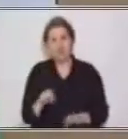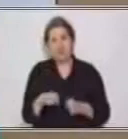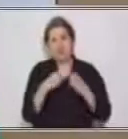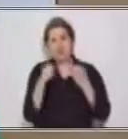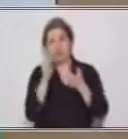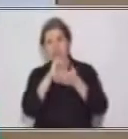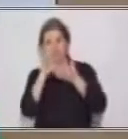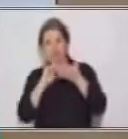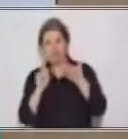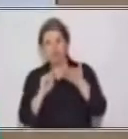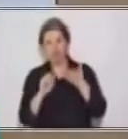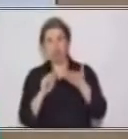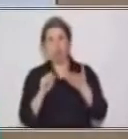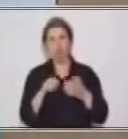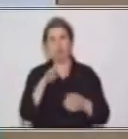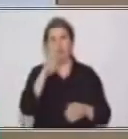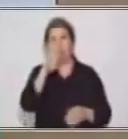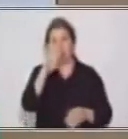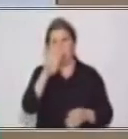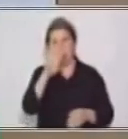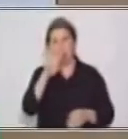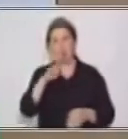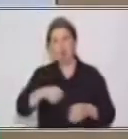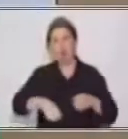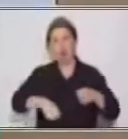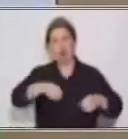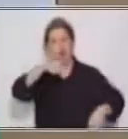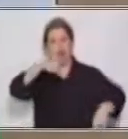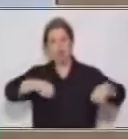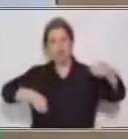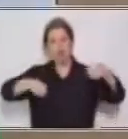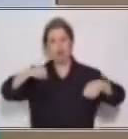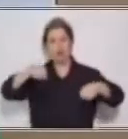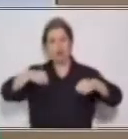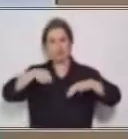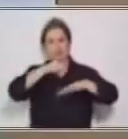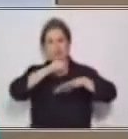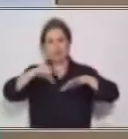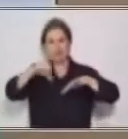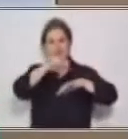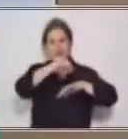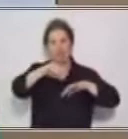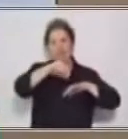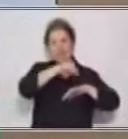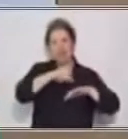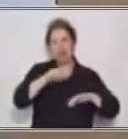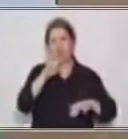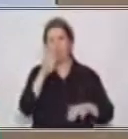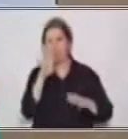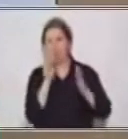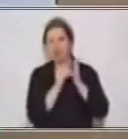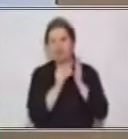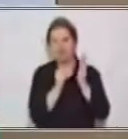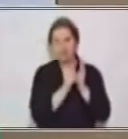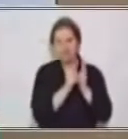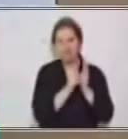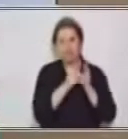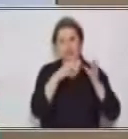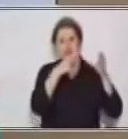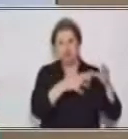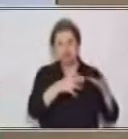escribir acá 4 libras. La espinaca, 4 que sale en la bolsa y compró 4